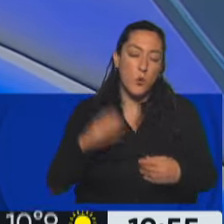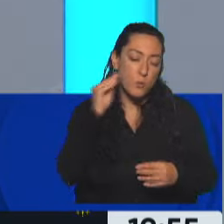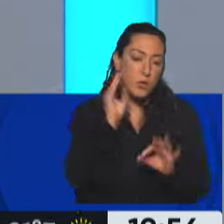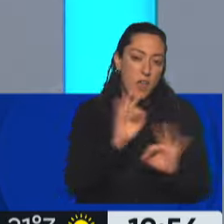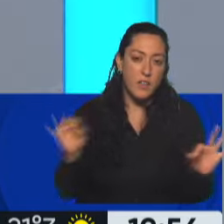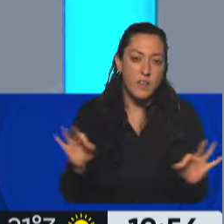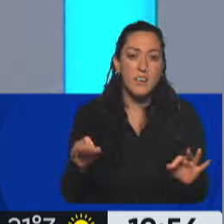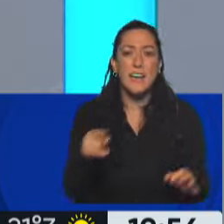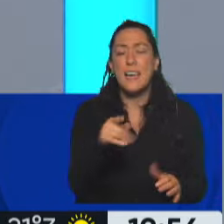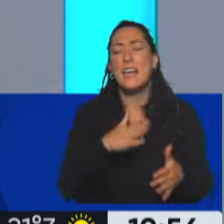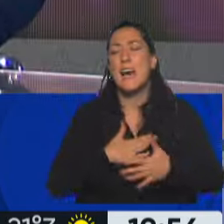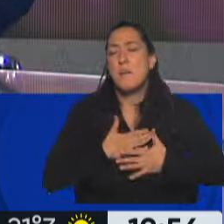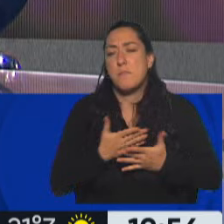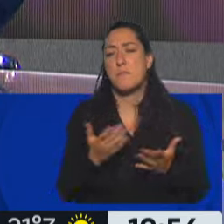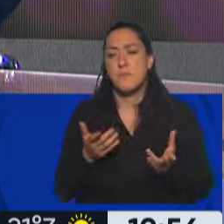Él le da la corazonada.